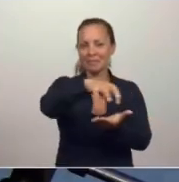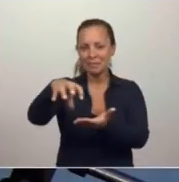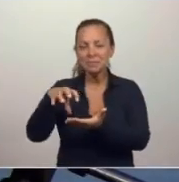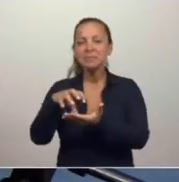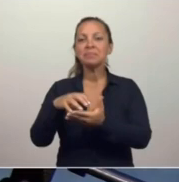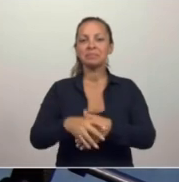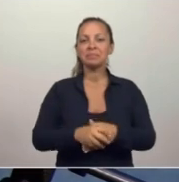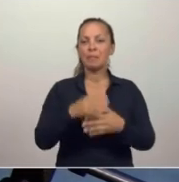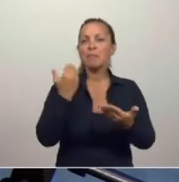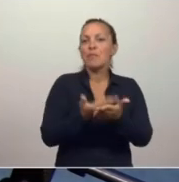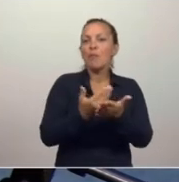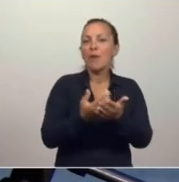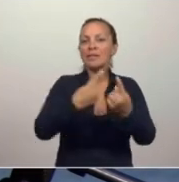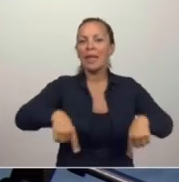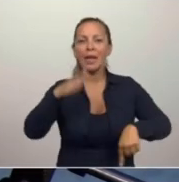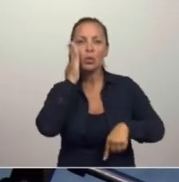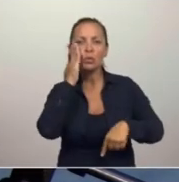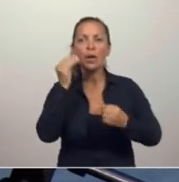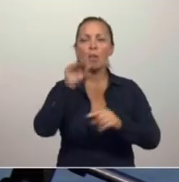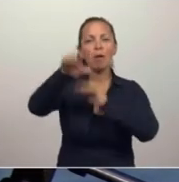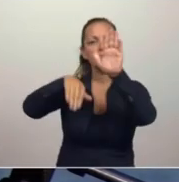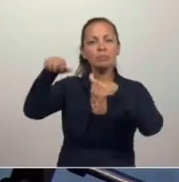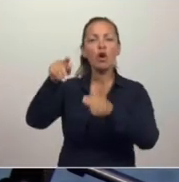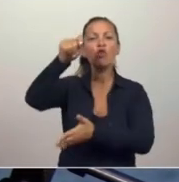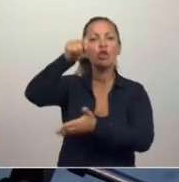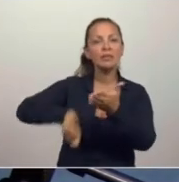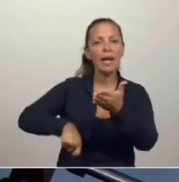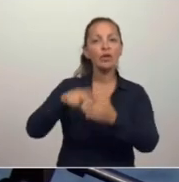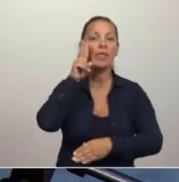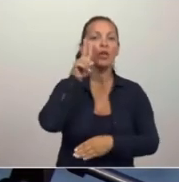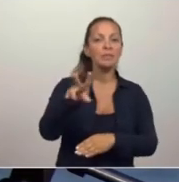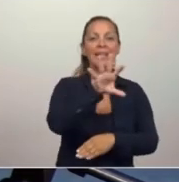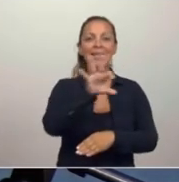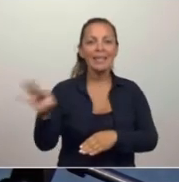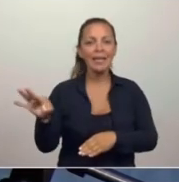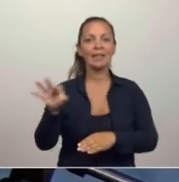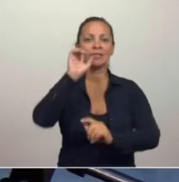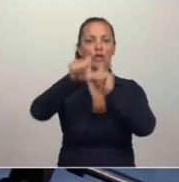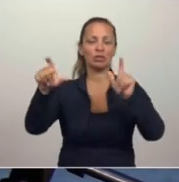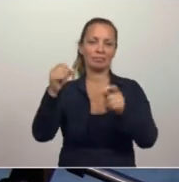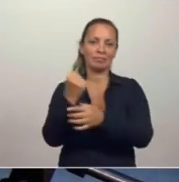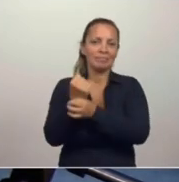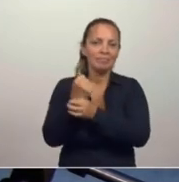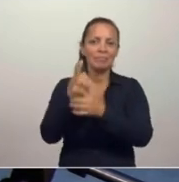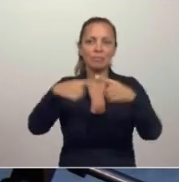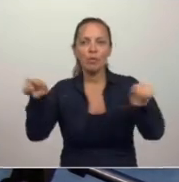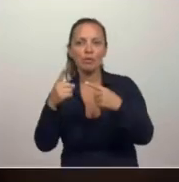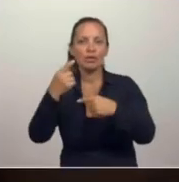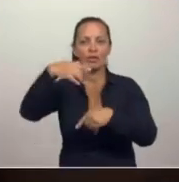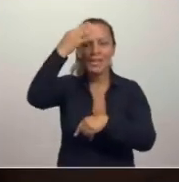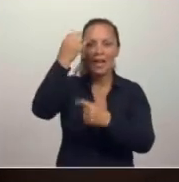a través de la contratación de 2.500 artistas bonaerenses para que